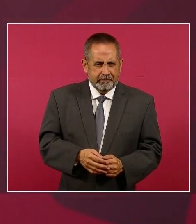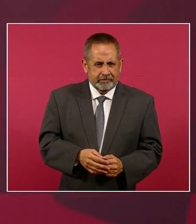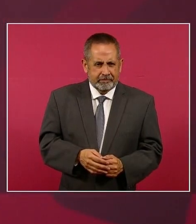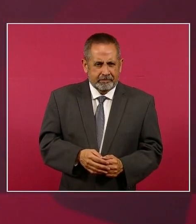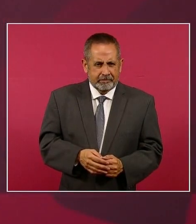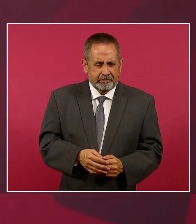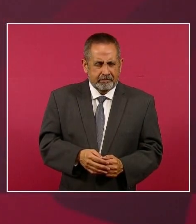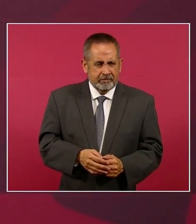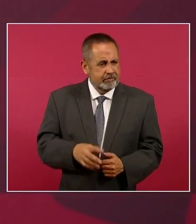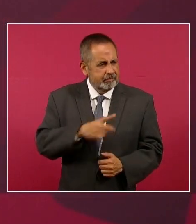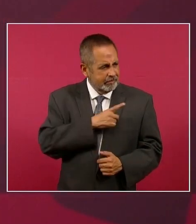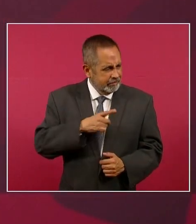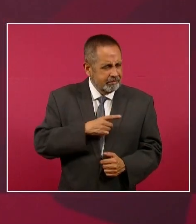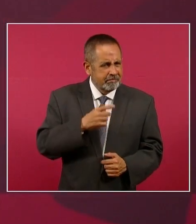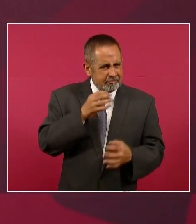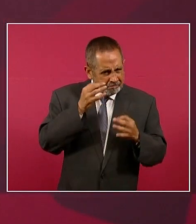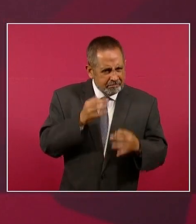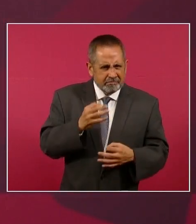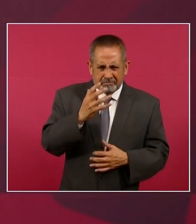seriedad